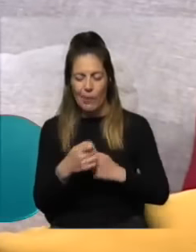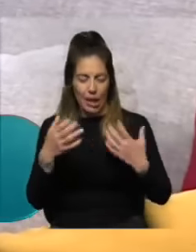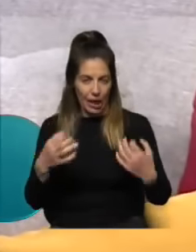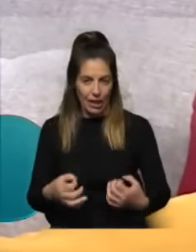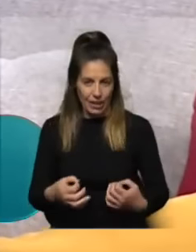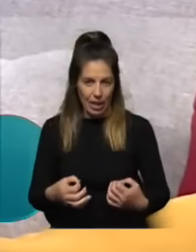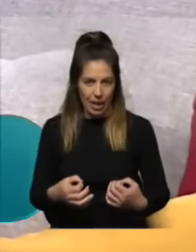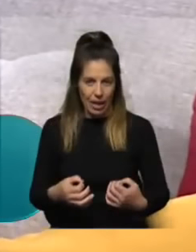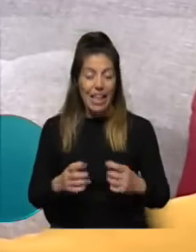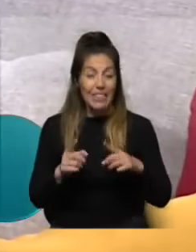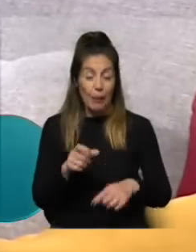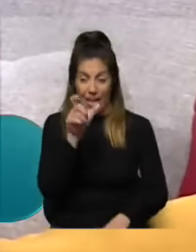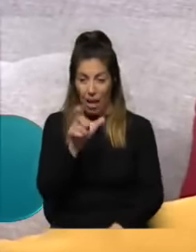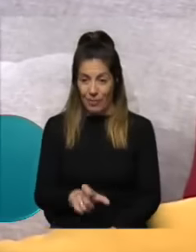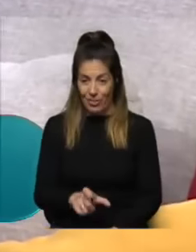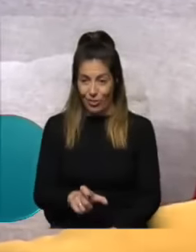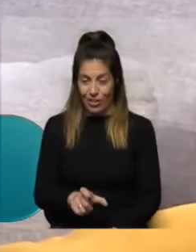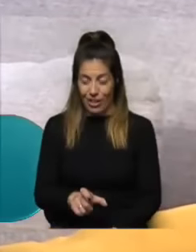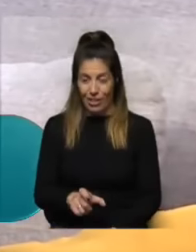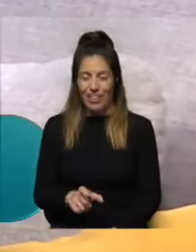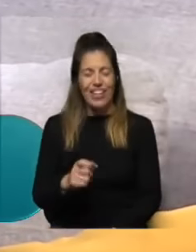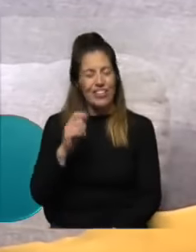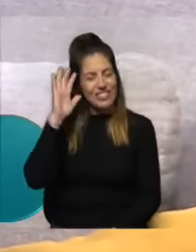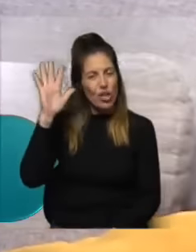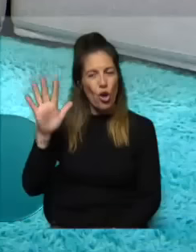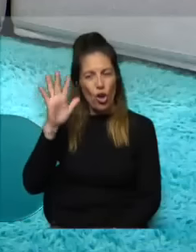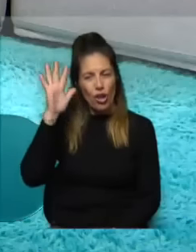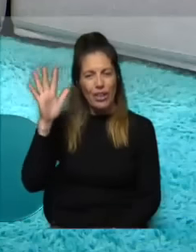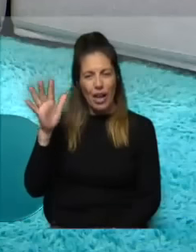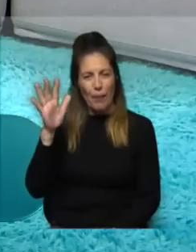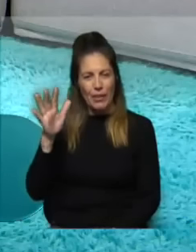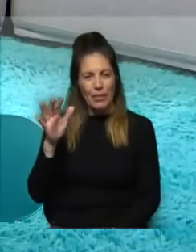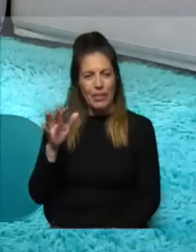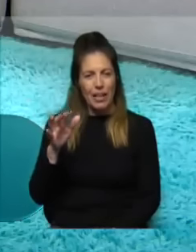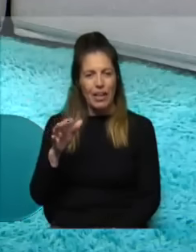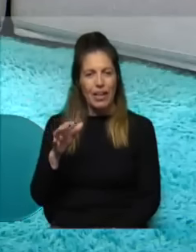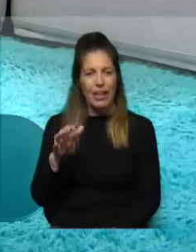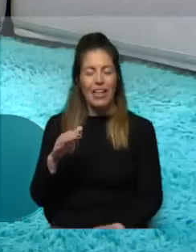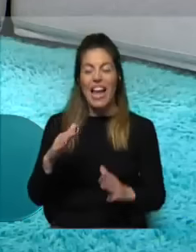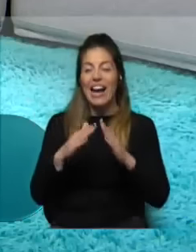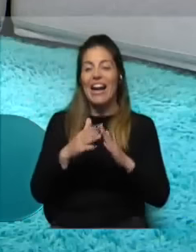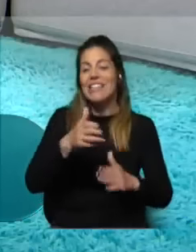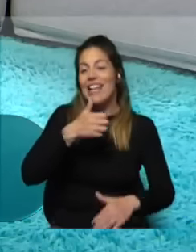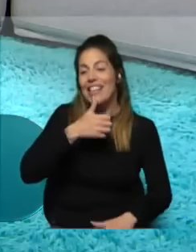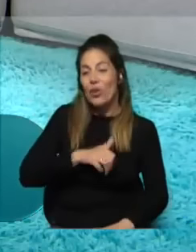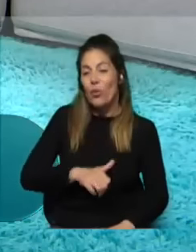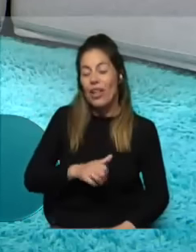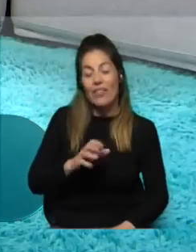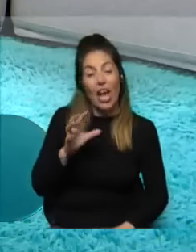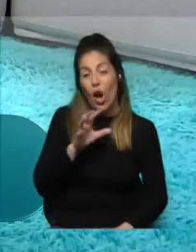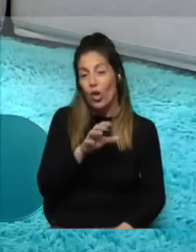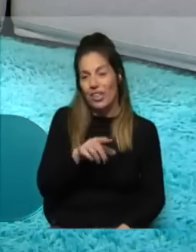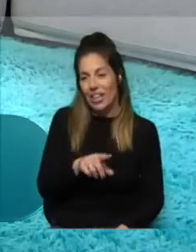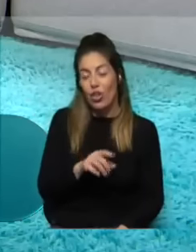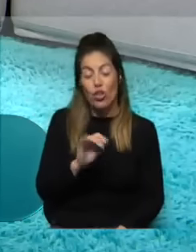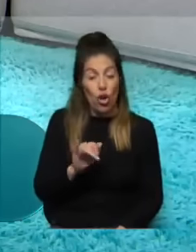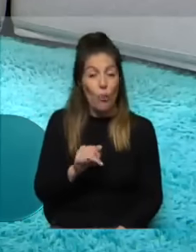reflejo de la persona. Entonces, psicológica... Los vendedores de antigüedades te deben estar odiando. No, con el mayor respeto lo digo. No, pero hay gente